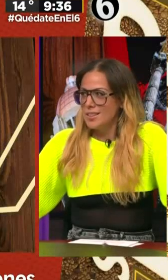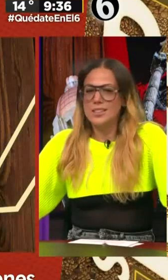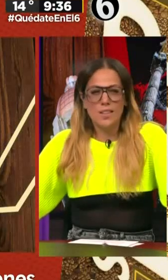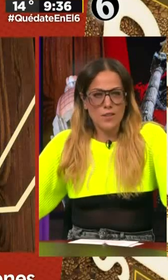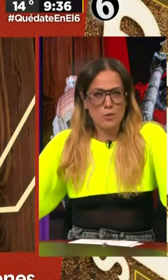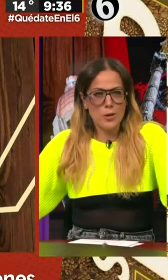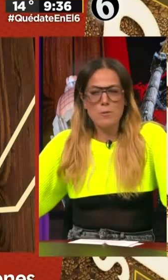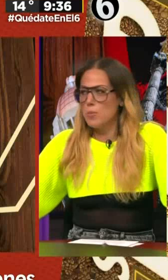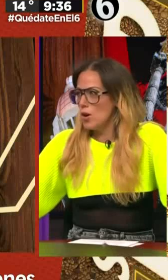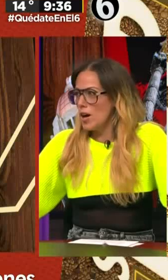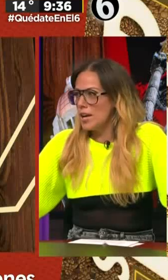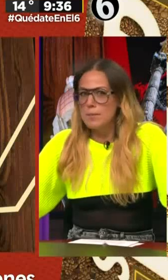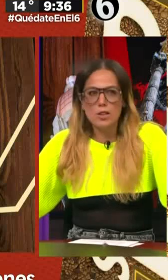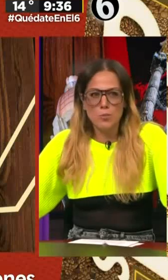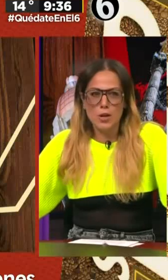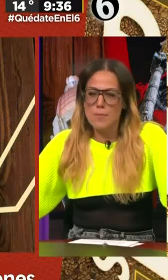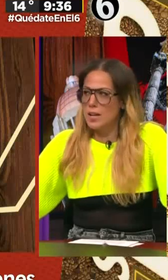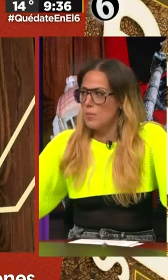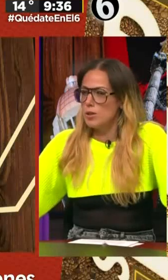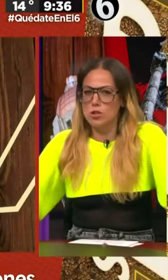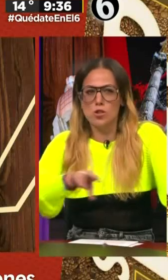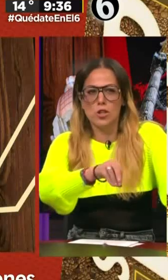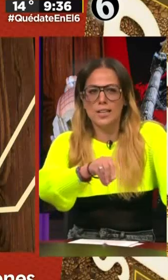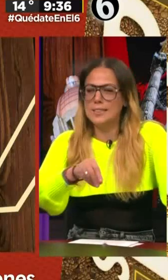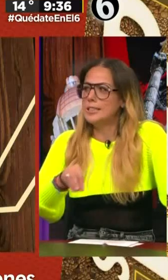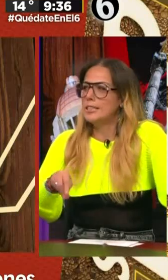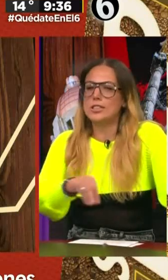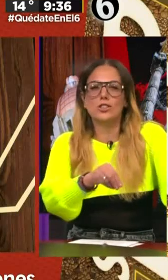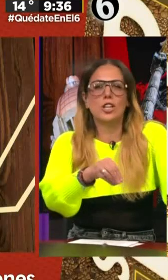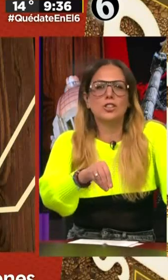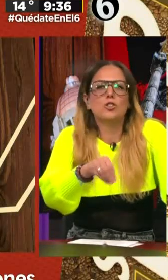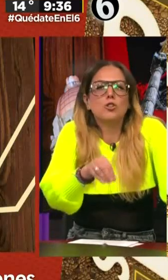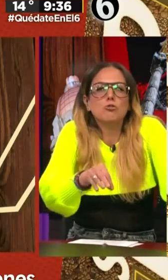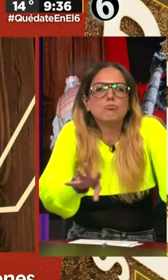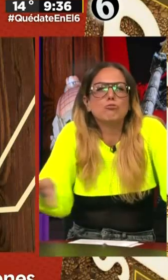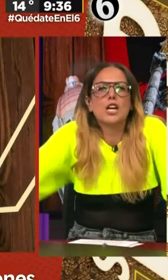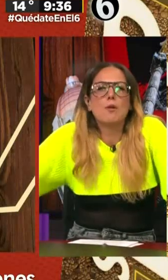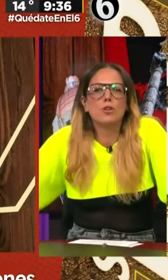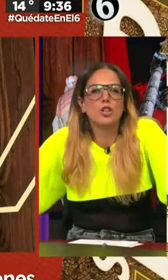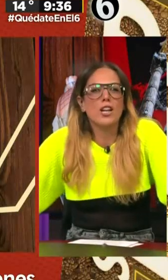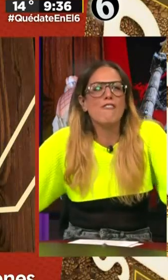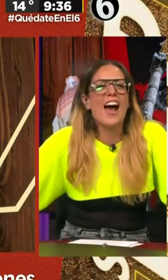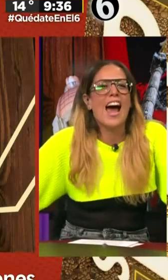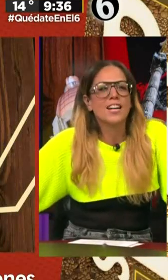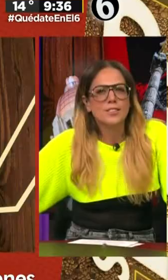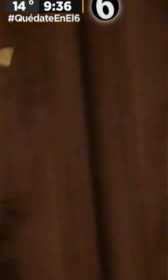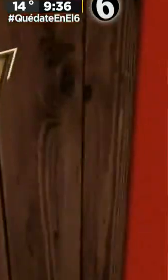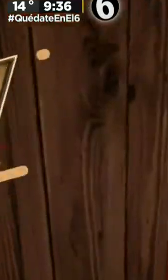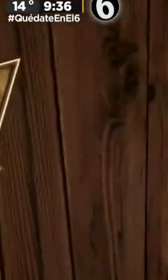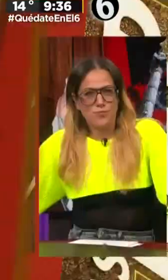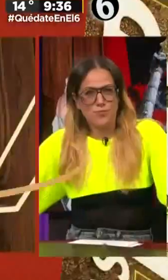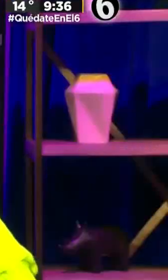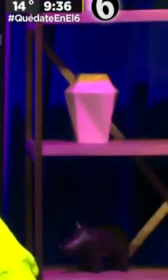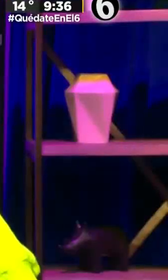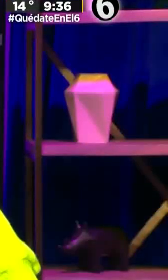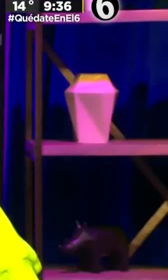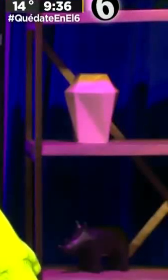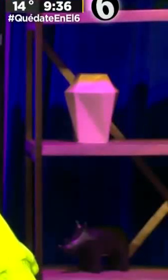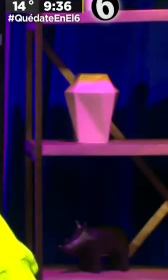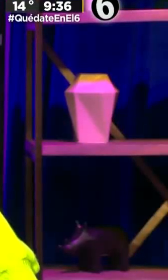viendo el programa. Está viendo el programa. Lo pongo ahí viendo el programa. Le pongo sus croquetitas y todo. ¡Qué mozo! ¡Ráfaga!